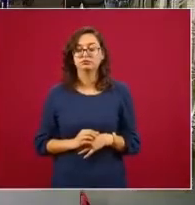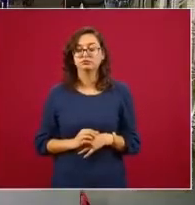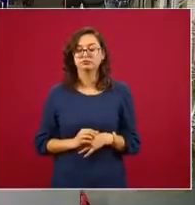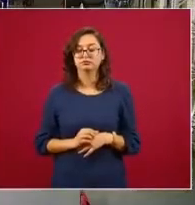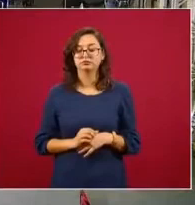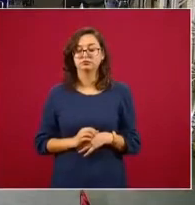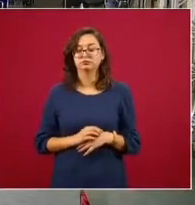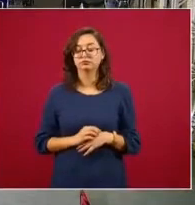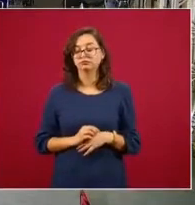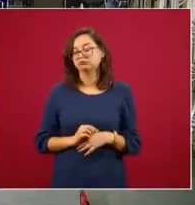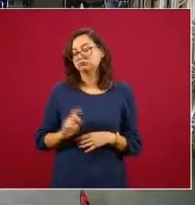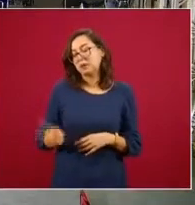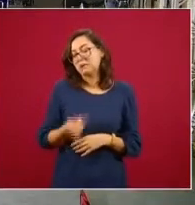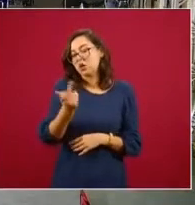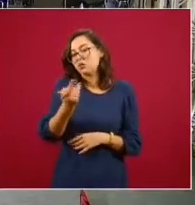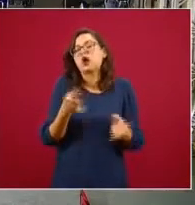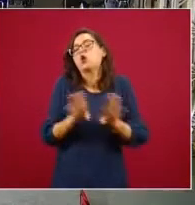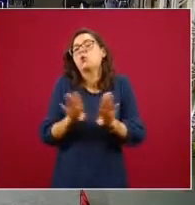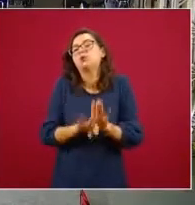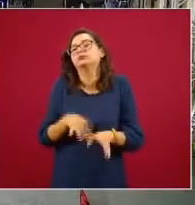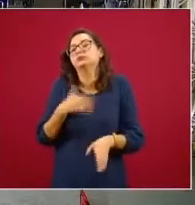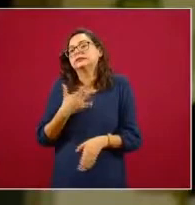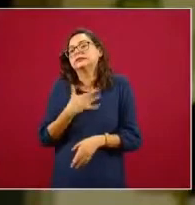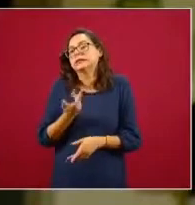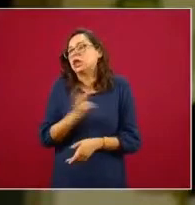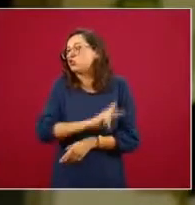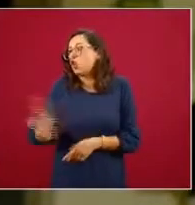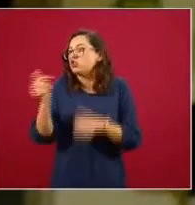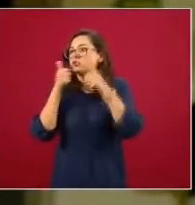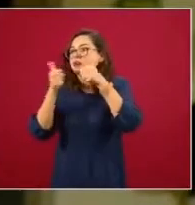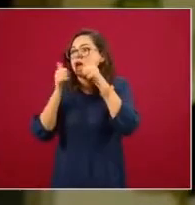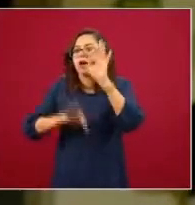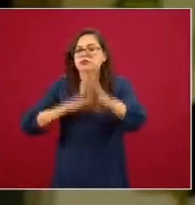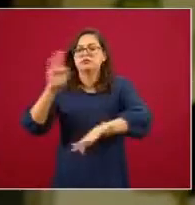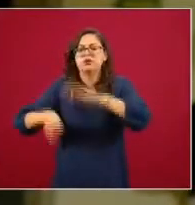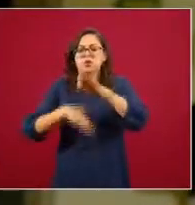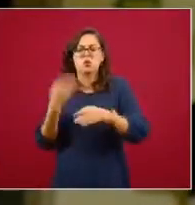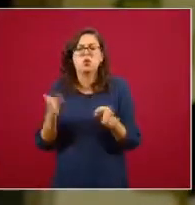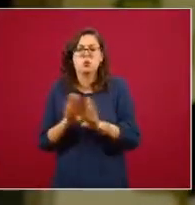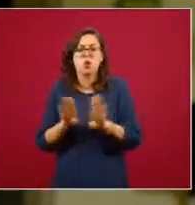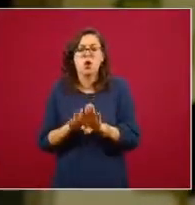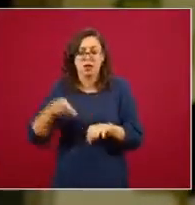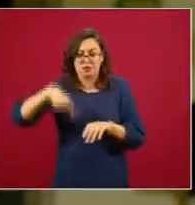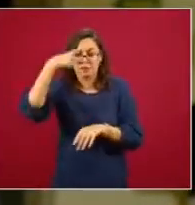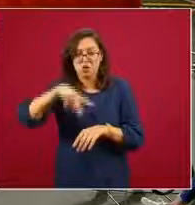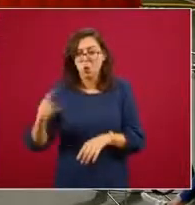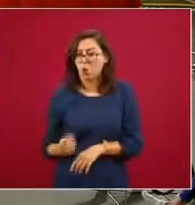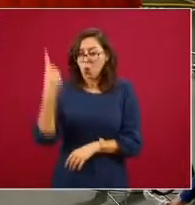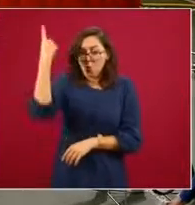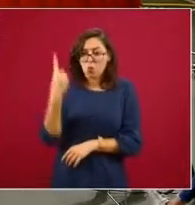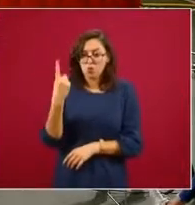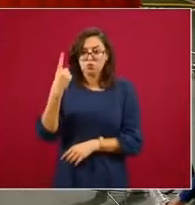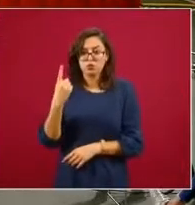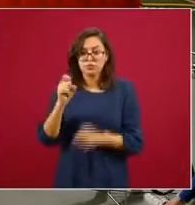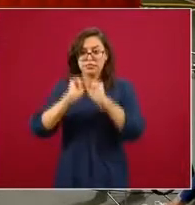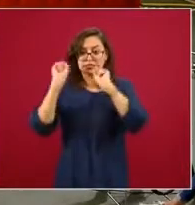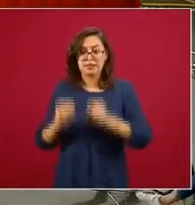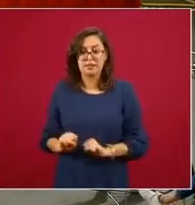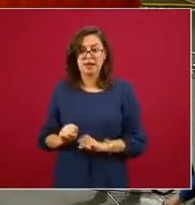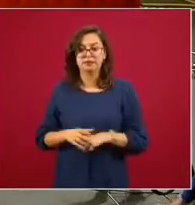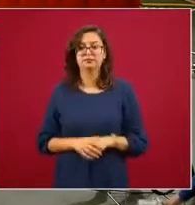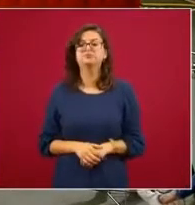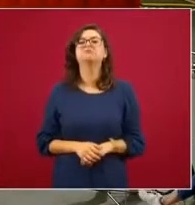Es la pregunta, ¿no? ¿Cómo se ve este diseño institucional y se adoptará México ese modelo? Muchas gracias. Muchas gracias, Omar